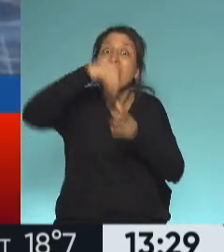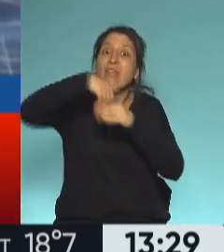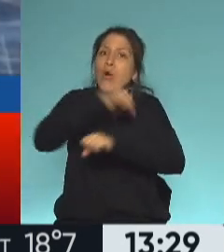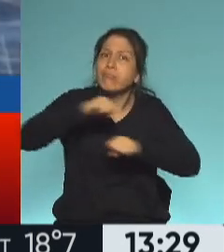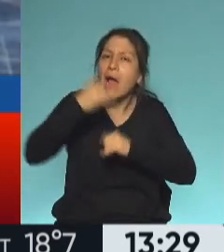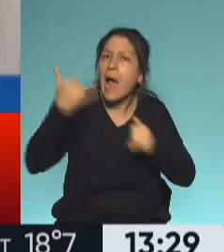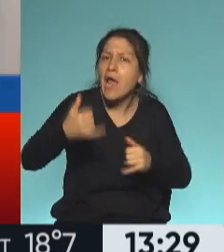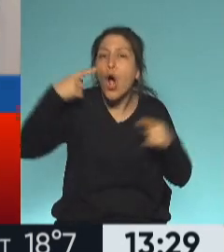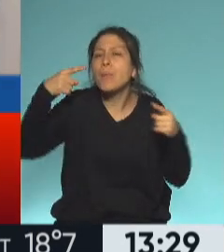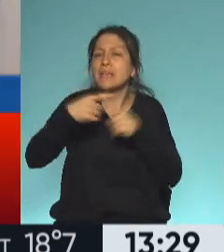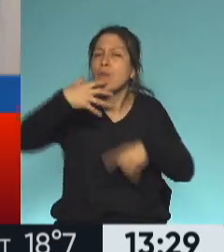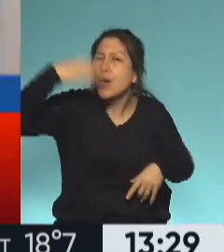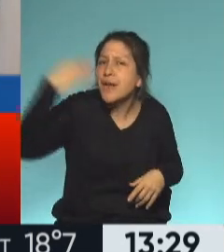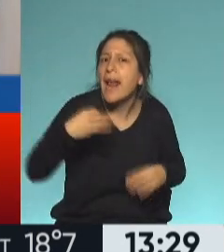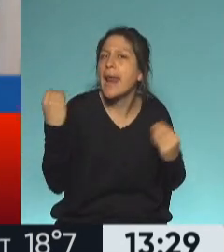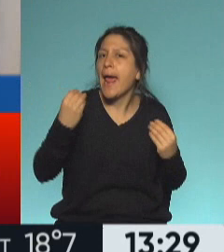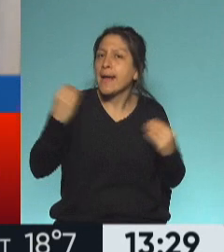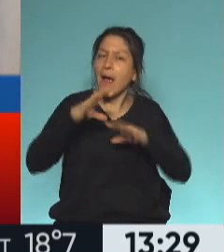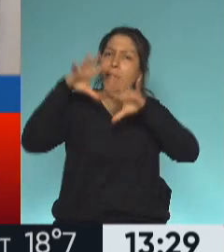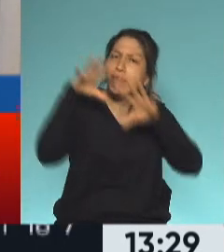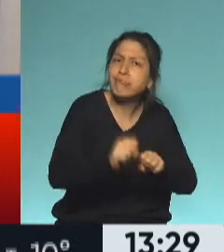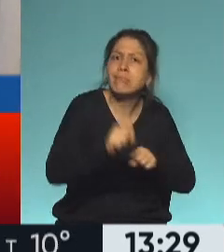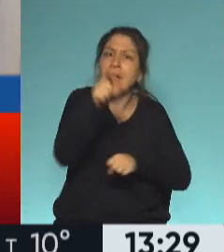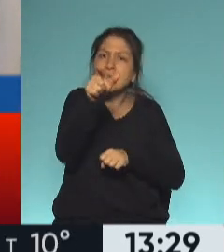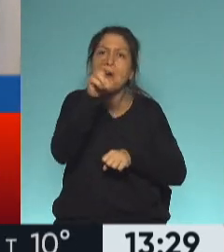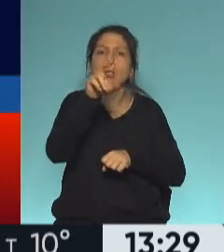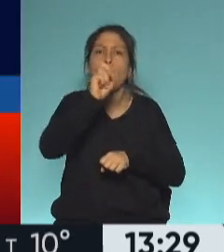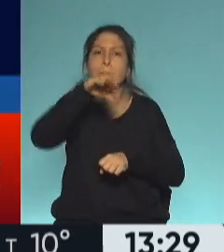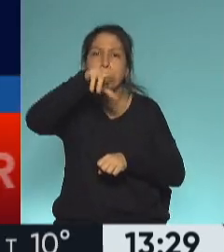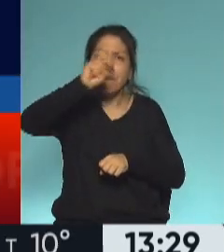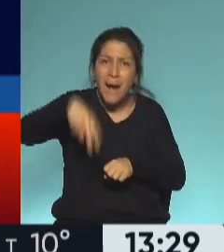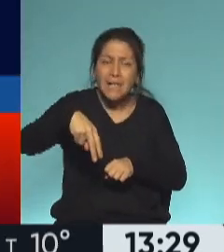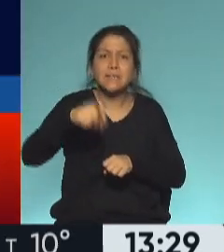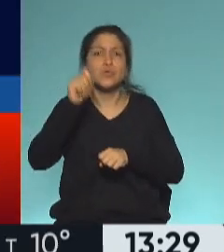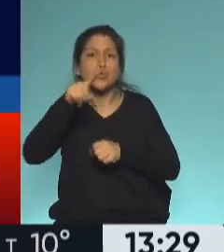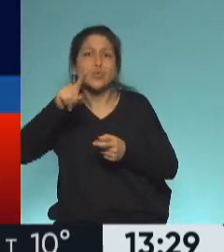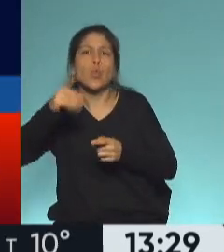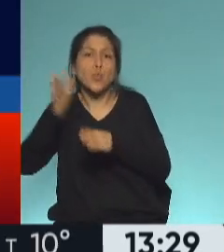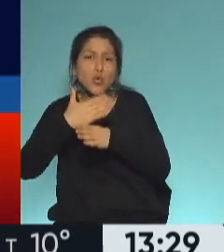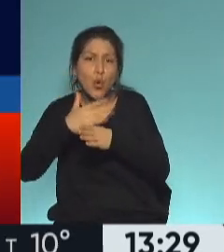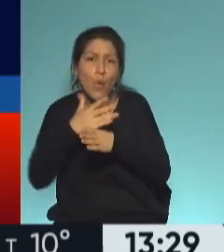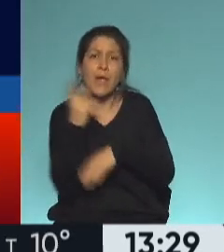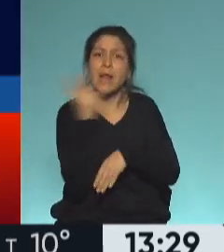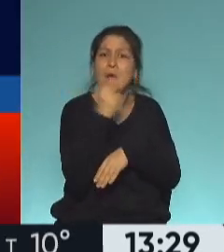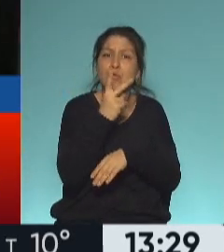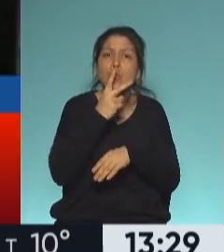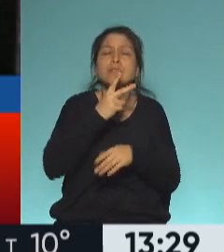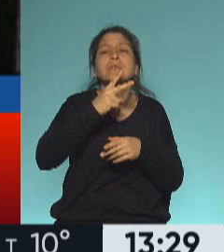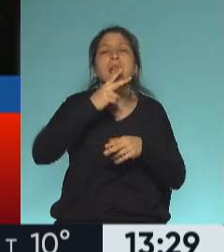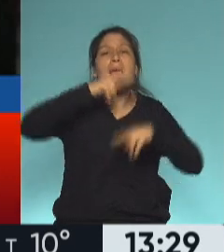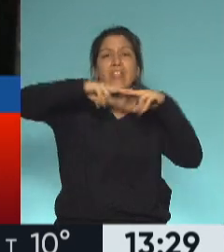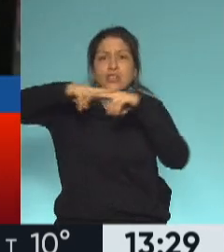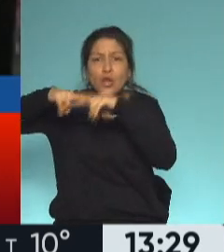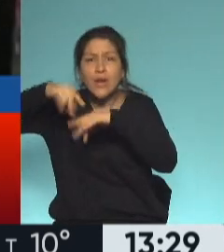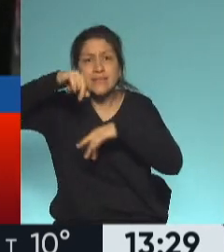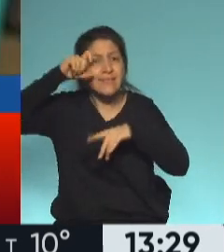El objetivo era en realidad detener a Roman Protasevich y a su novia Sofía Sapega, editores de Nexta, un